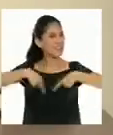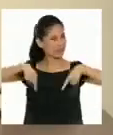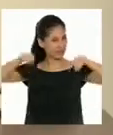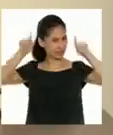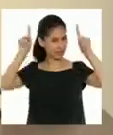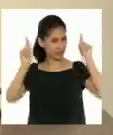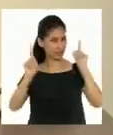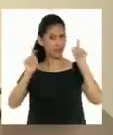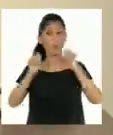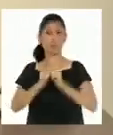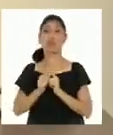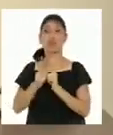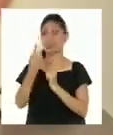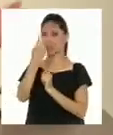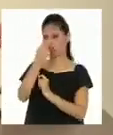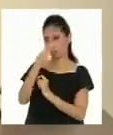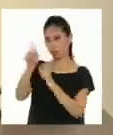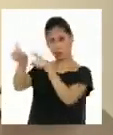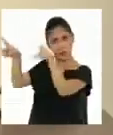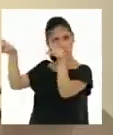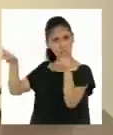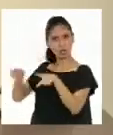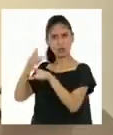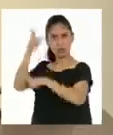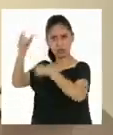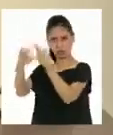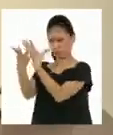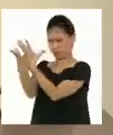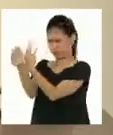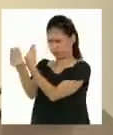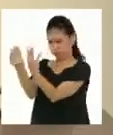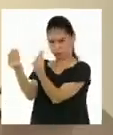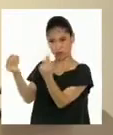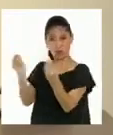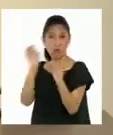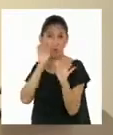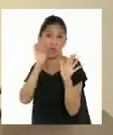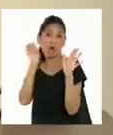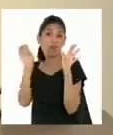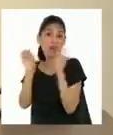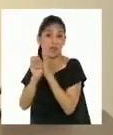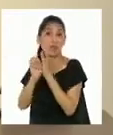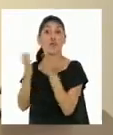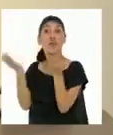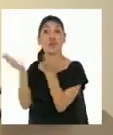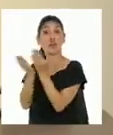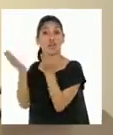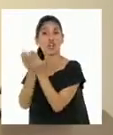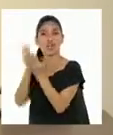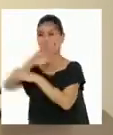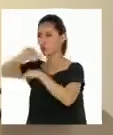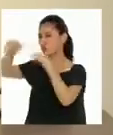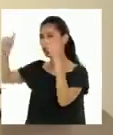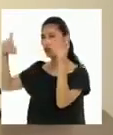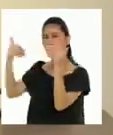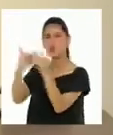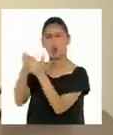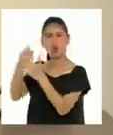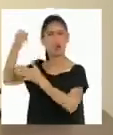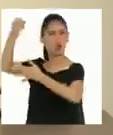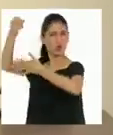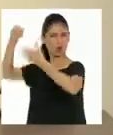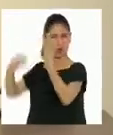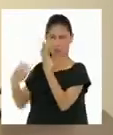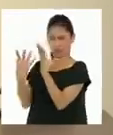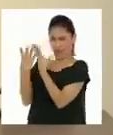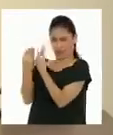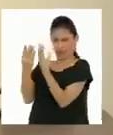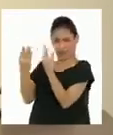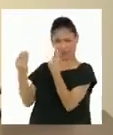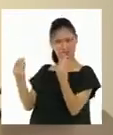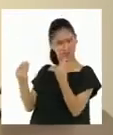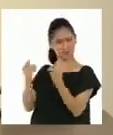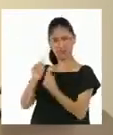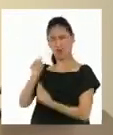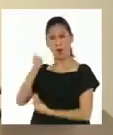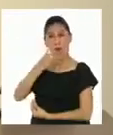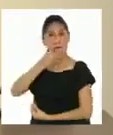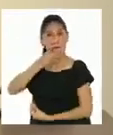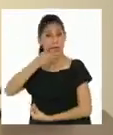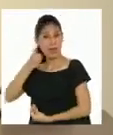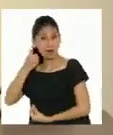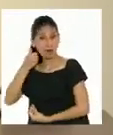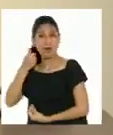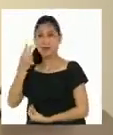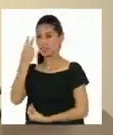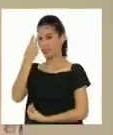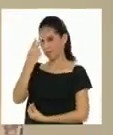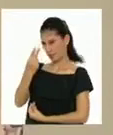mayor, como todos los estudiantes de mi escuela o los docentes de mi región, será ideal elegir una muestra para hacer